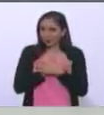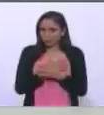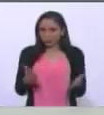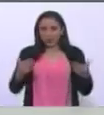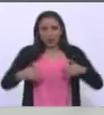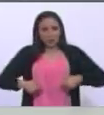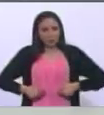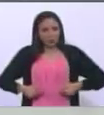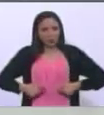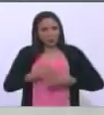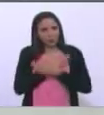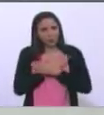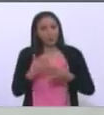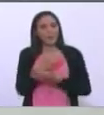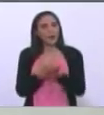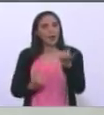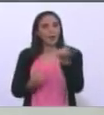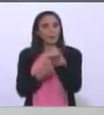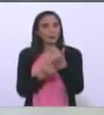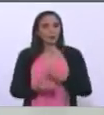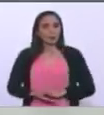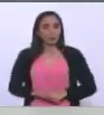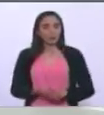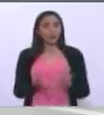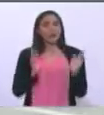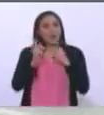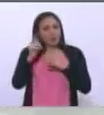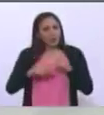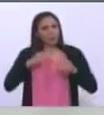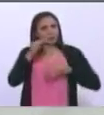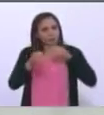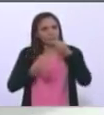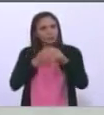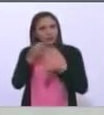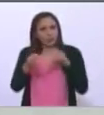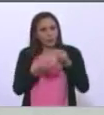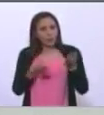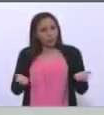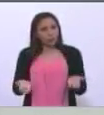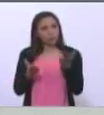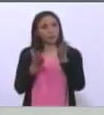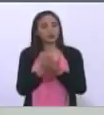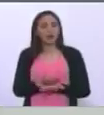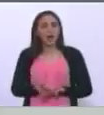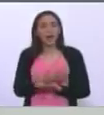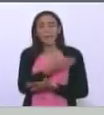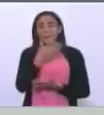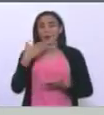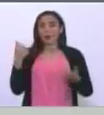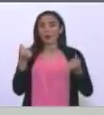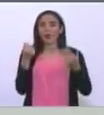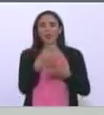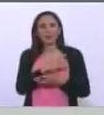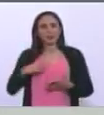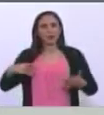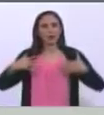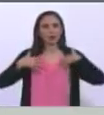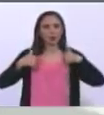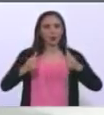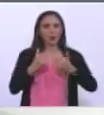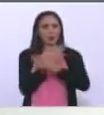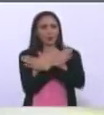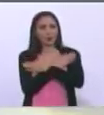los esfuerzos posibles para lograrlo. Aprovecho esta oportunidad para reiterarle mis mejores deseos para la salud